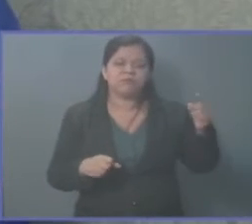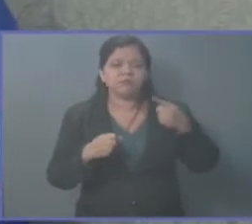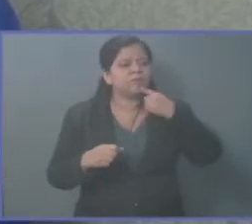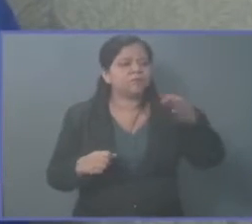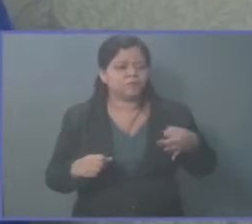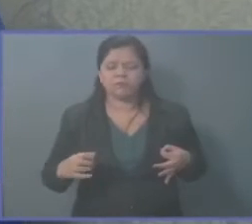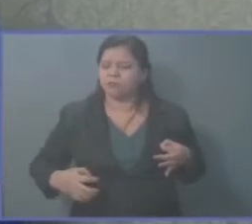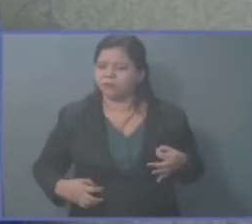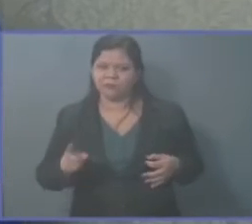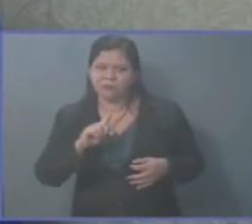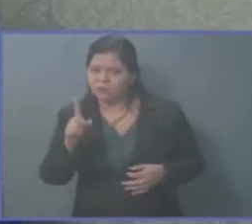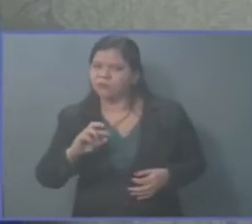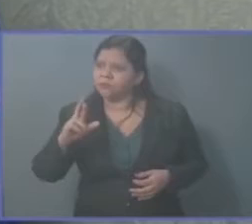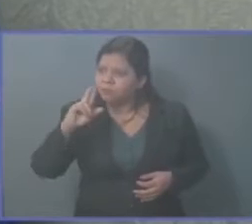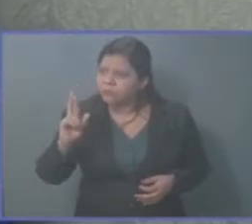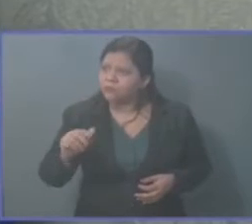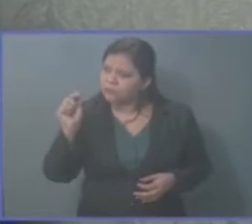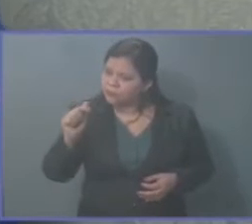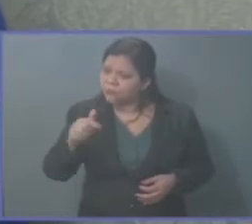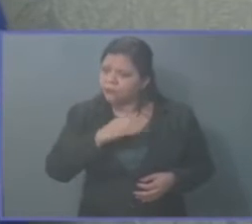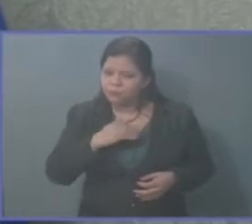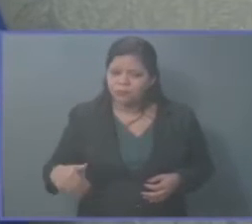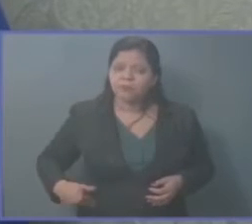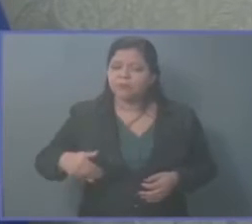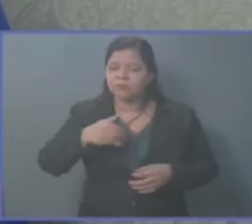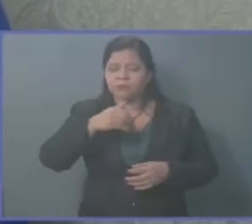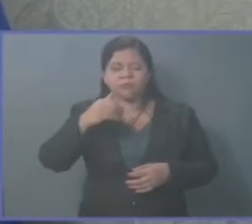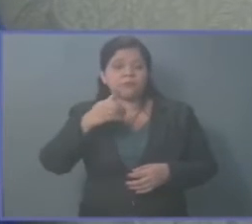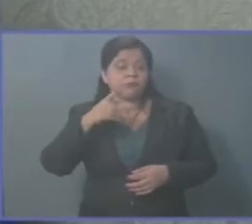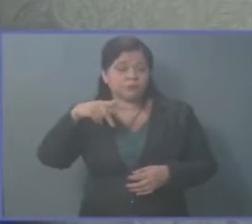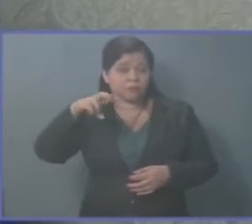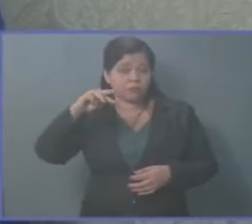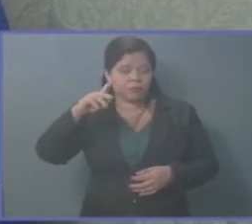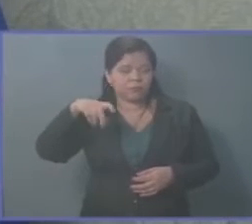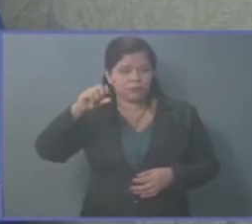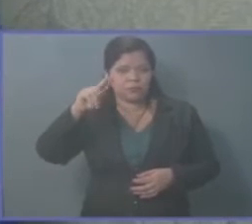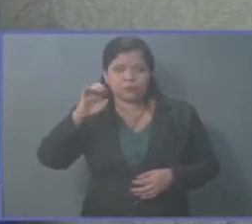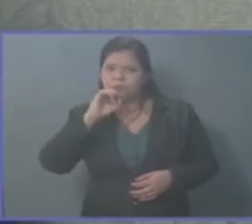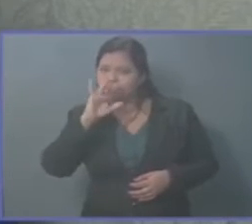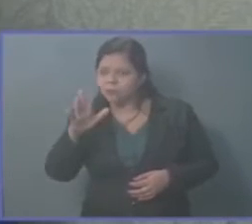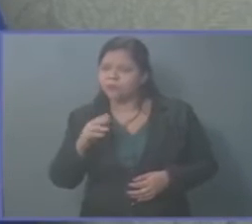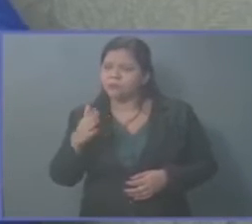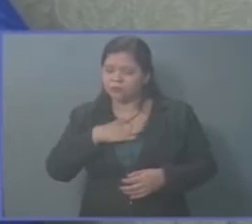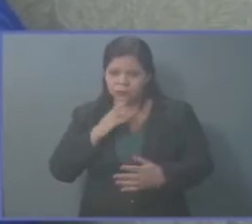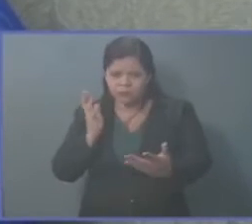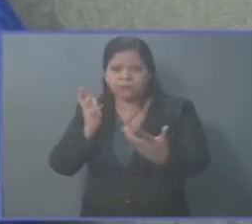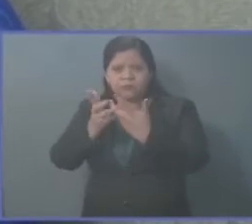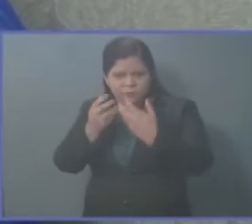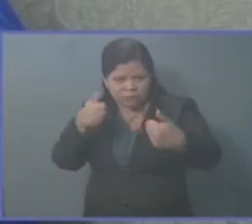verdad o es mentira. La realidad es que ahí está, el presidente Ponce ha explicado, sin hablar entre nosotros, yo coincido con